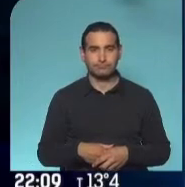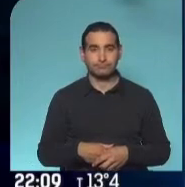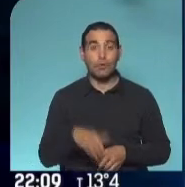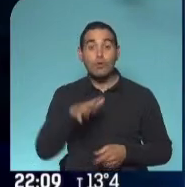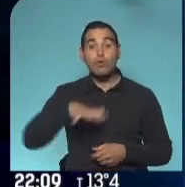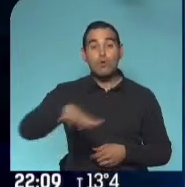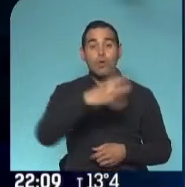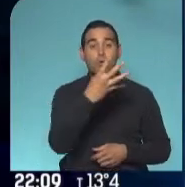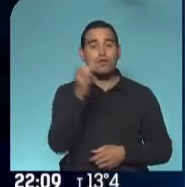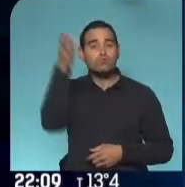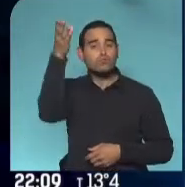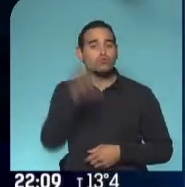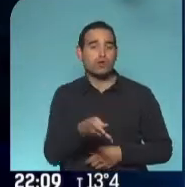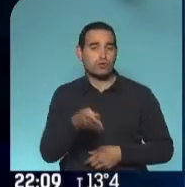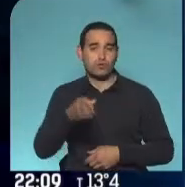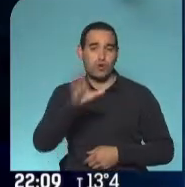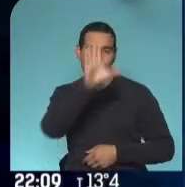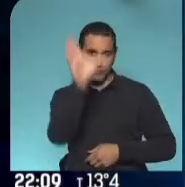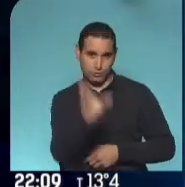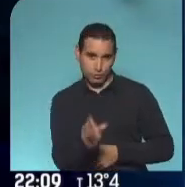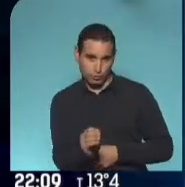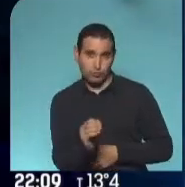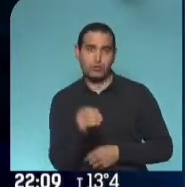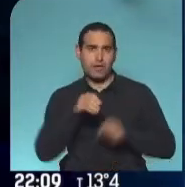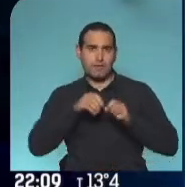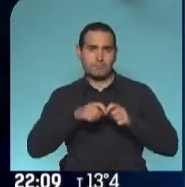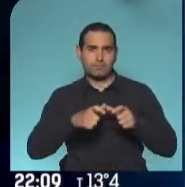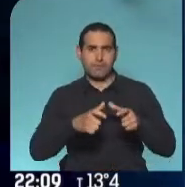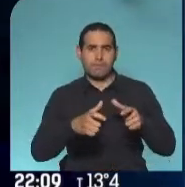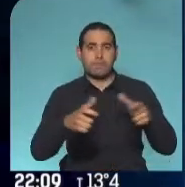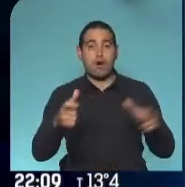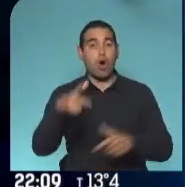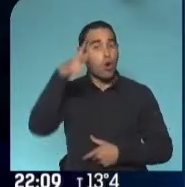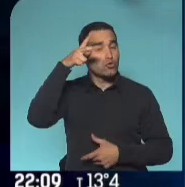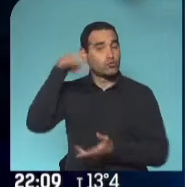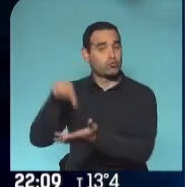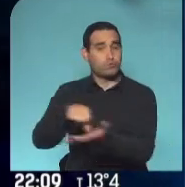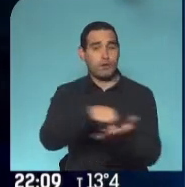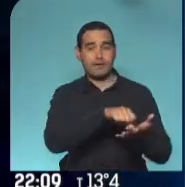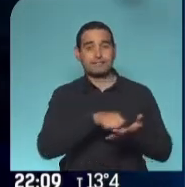Ocupa el 40% de América del Sur, se extiende por 8 países,